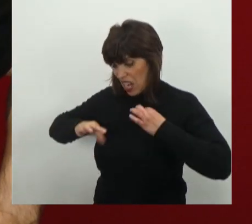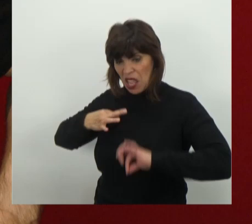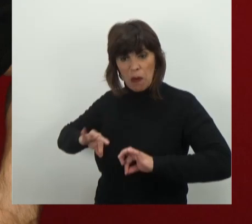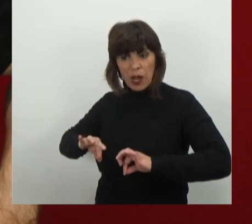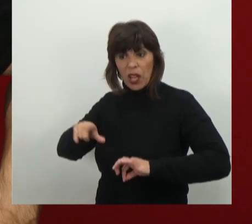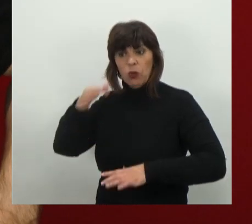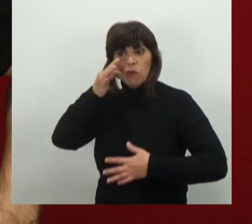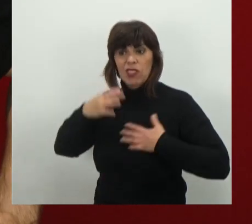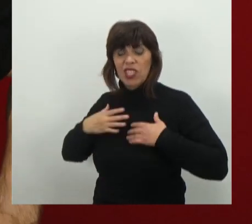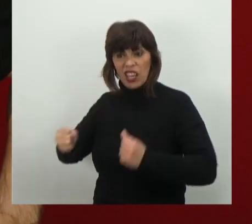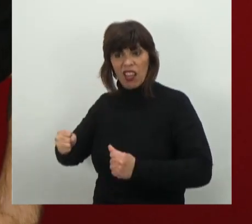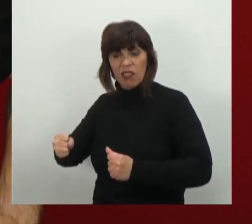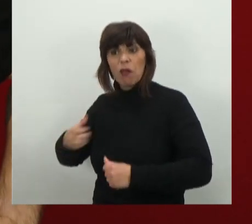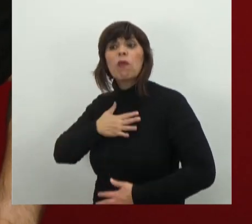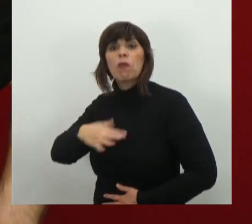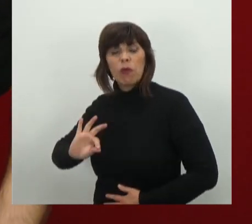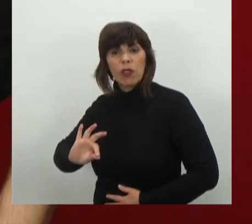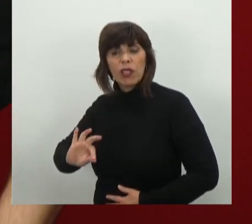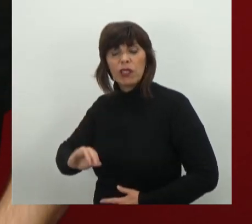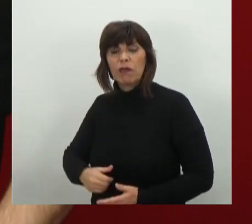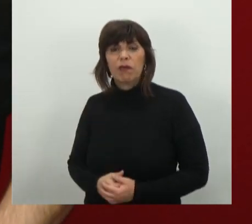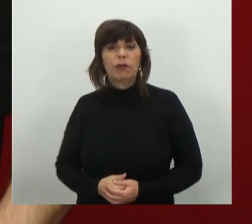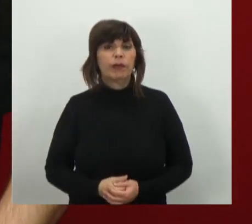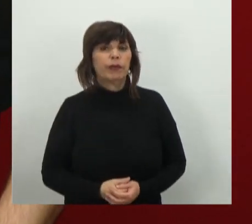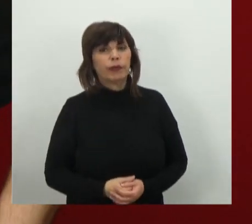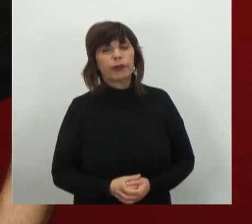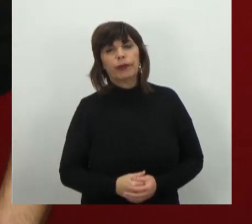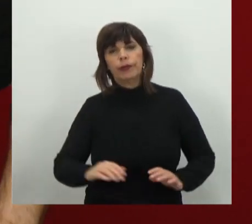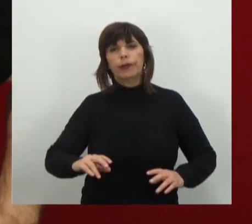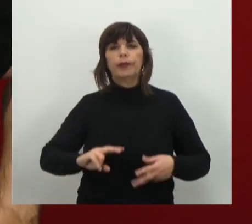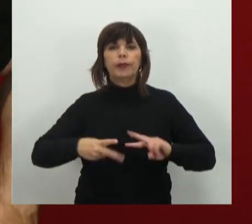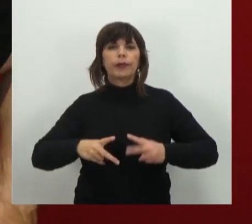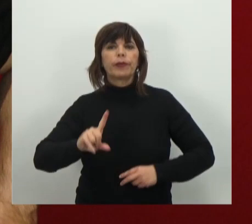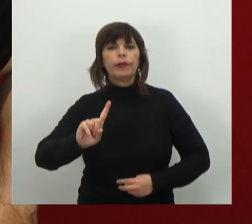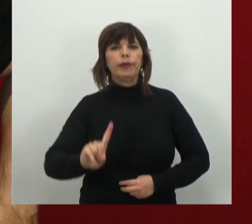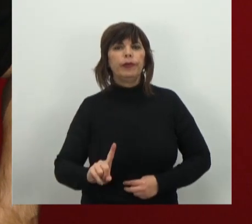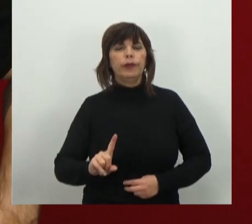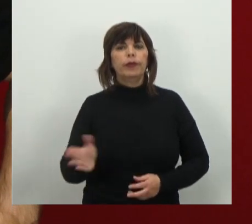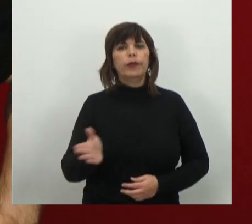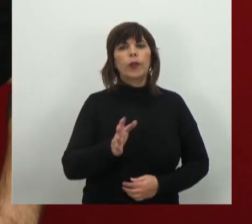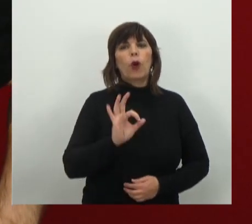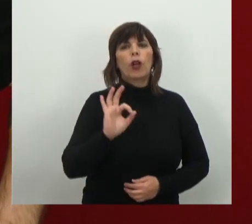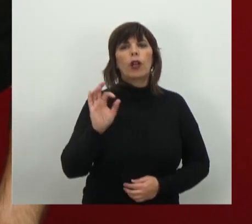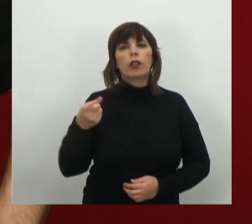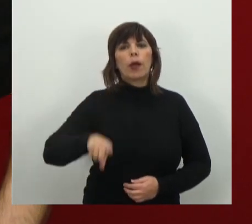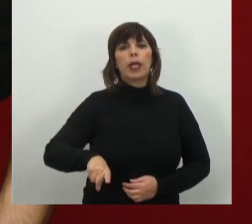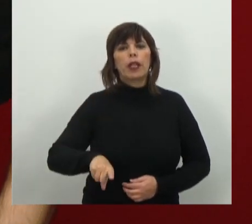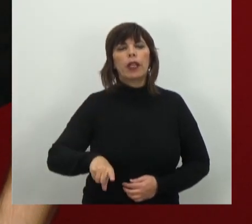dice, lo podemos leer en Marcos 1, pero también